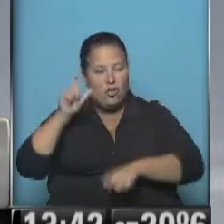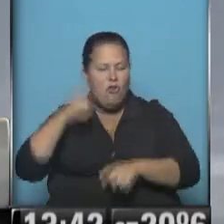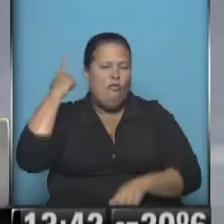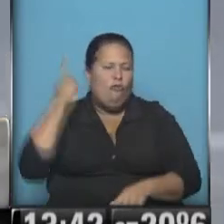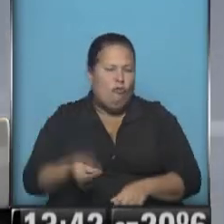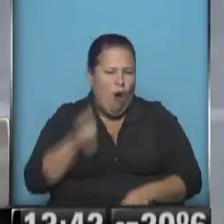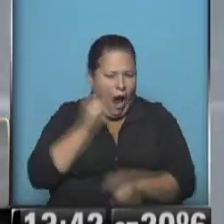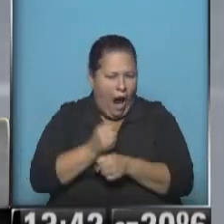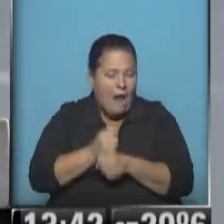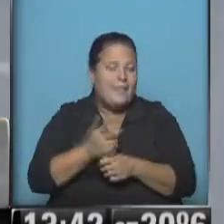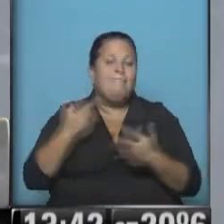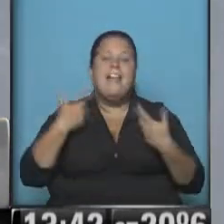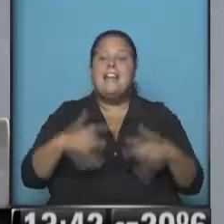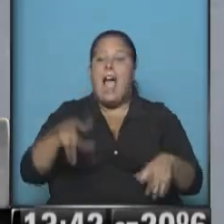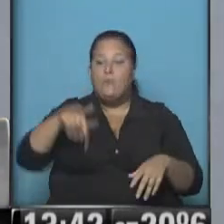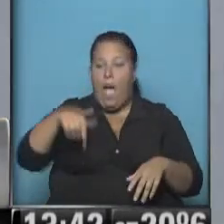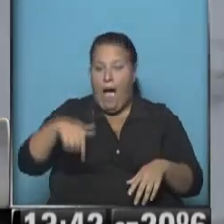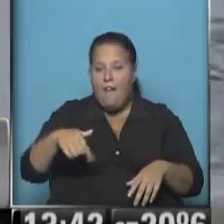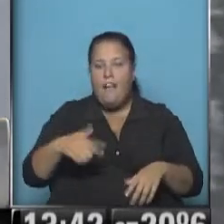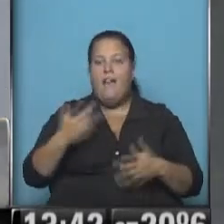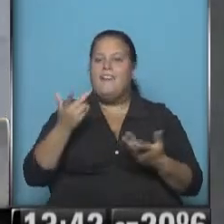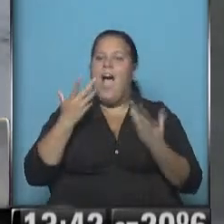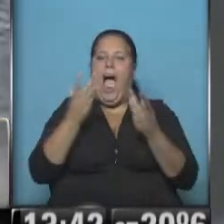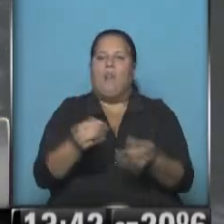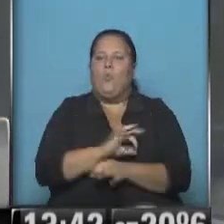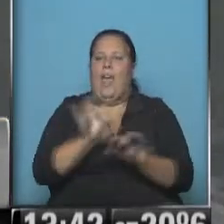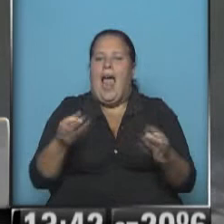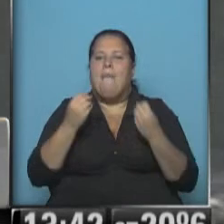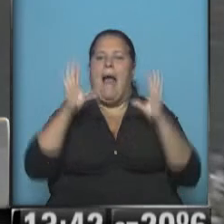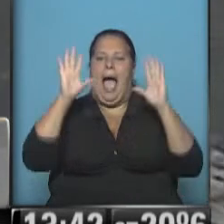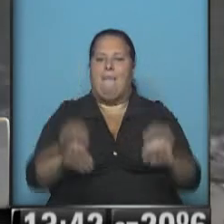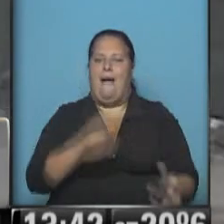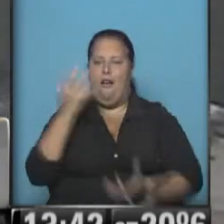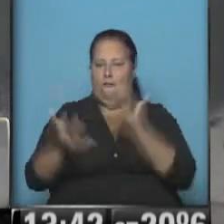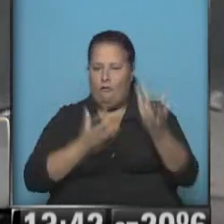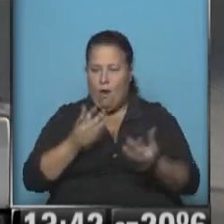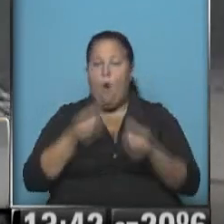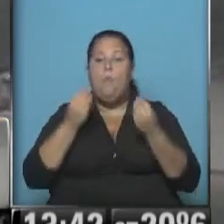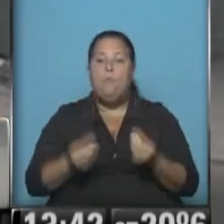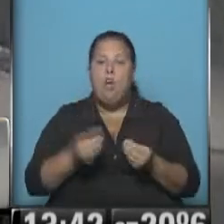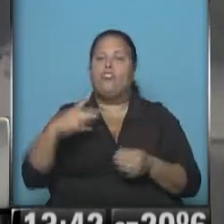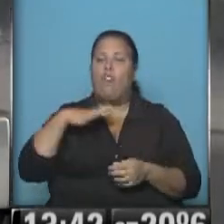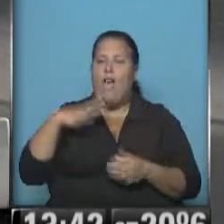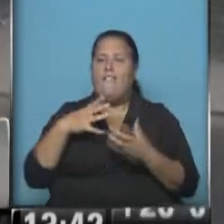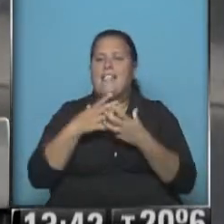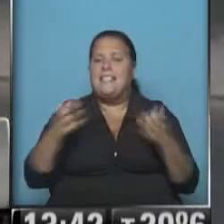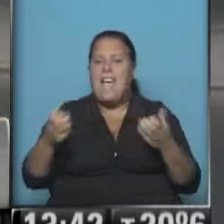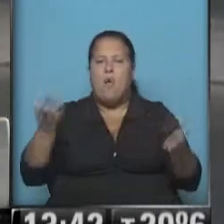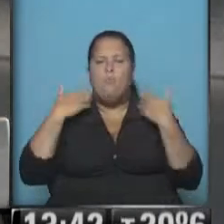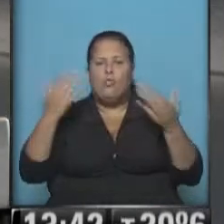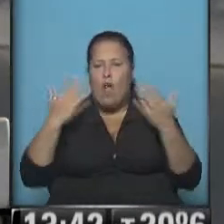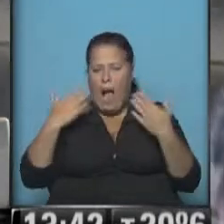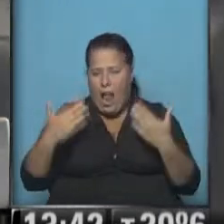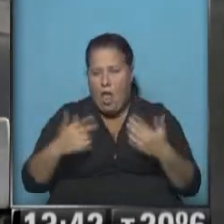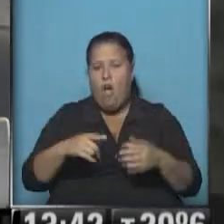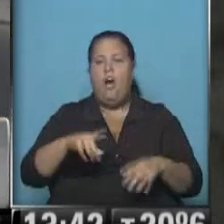intenso, la naturaleza por estas horas no está colaborando para sofocar las llamas, ya que continúan las altas temperaturas,